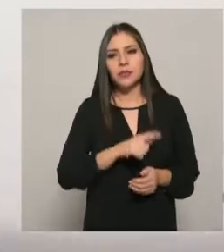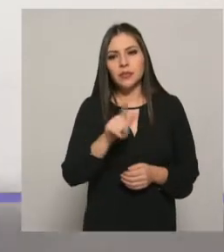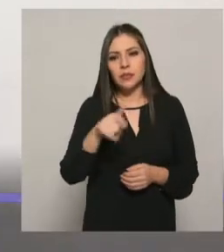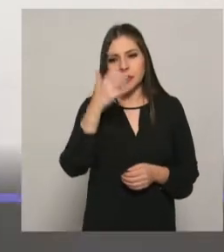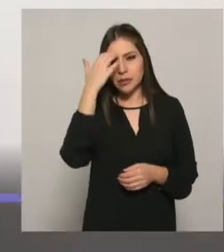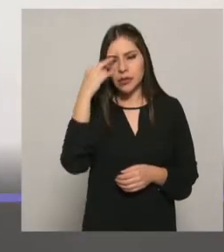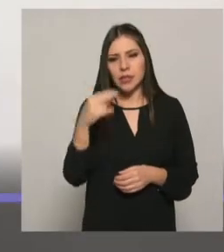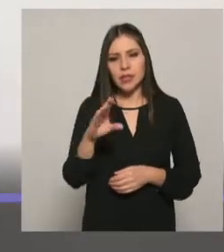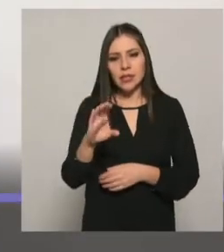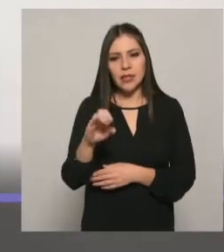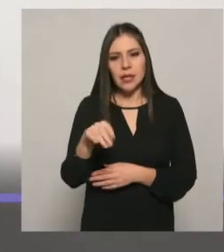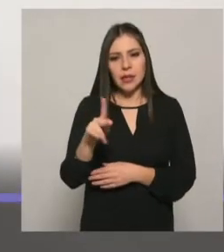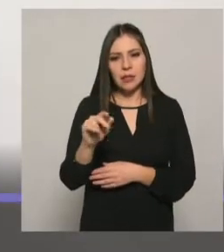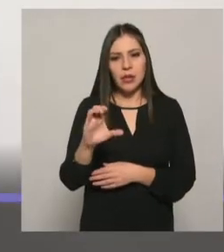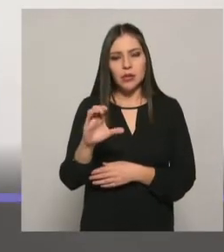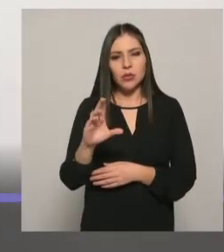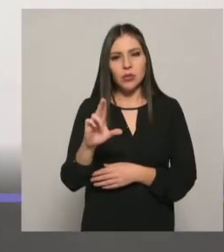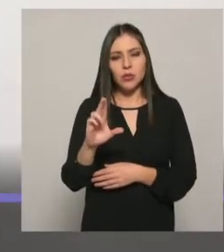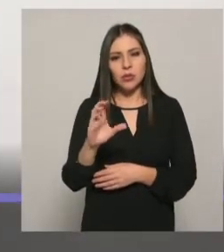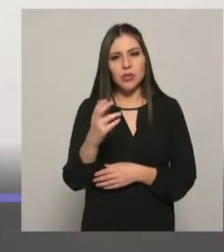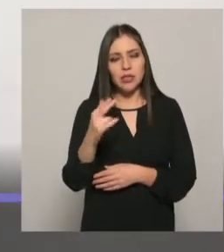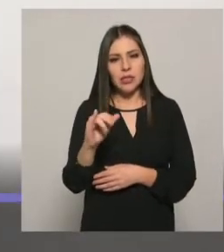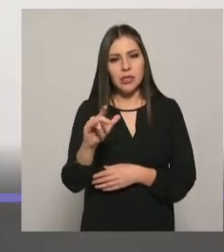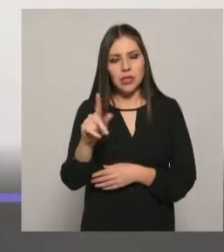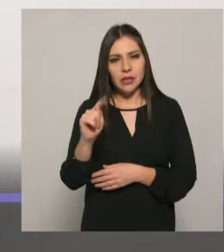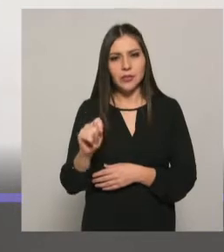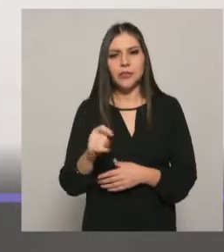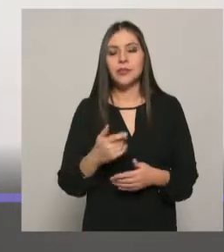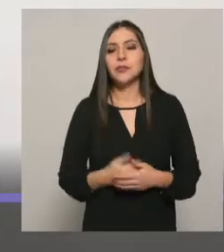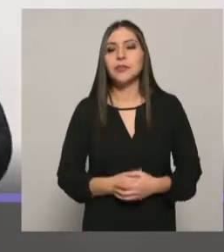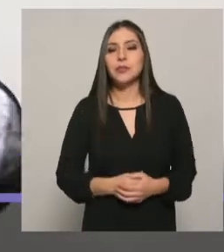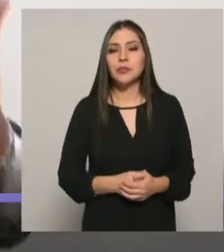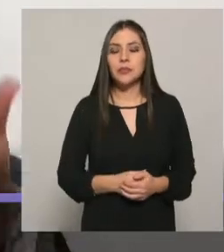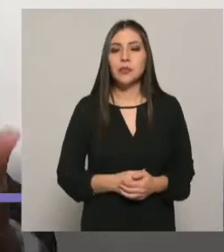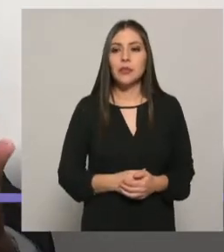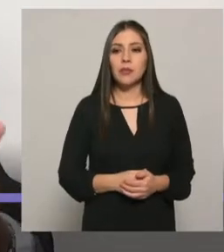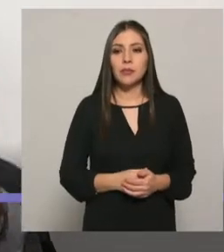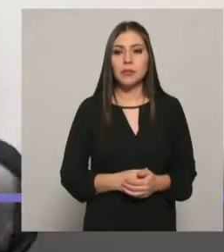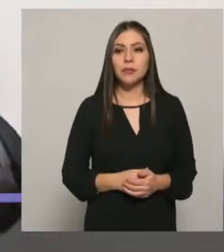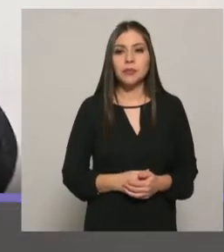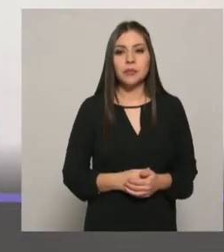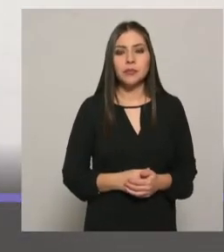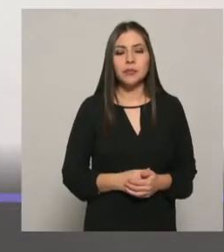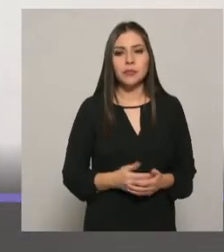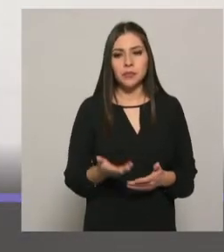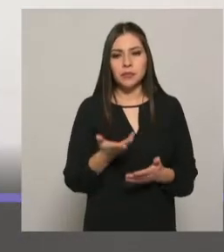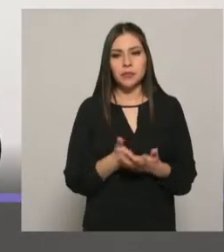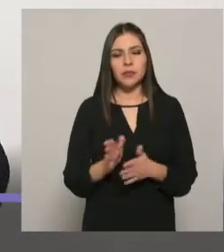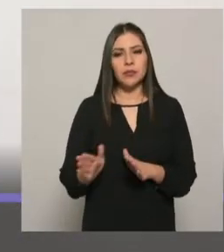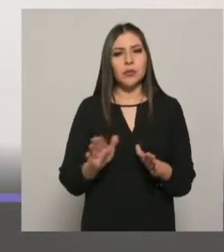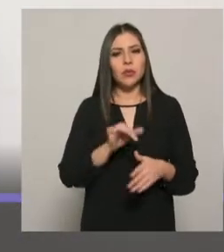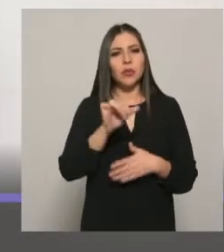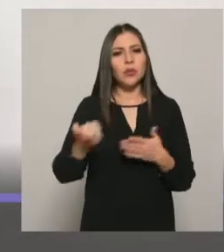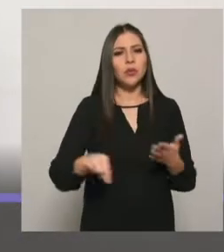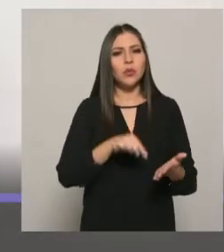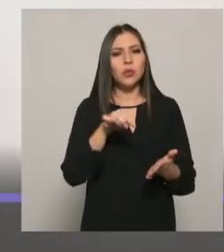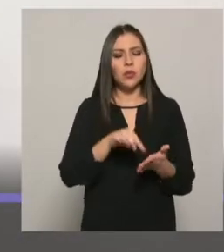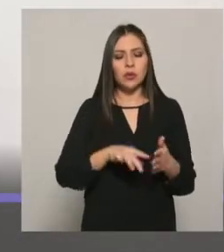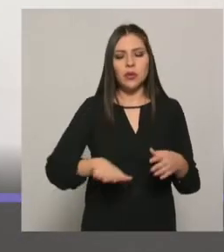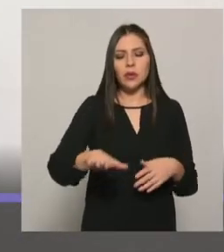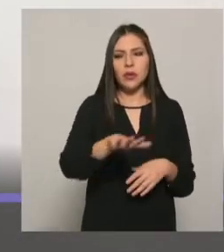como Cempasúchil. Ahora bien, el lugar común es donde estaba lo que